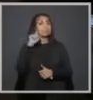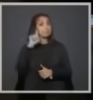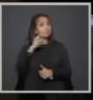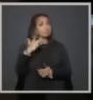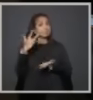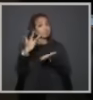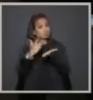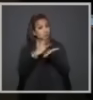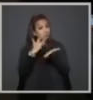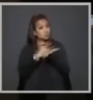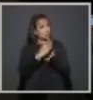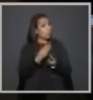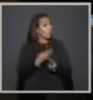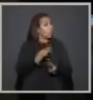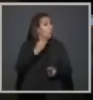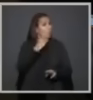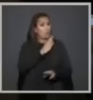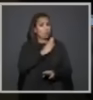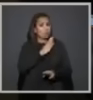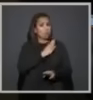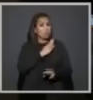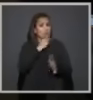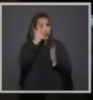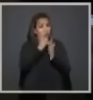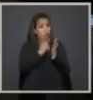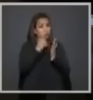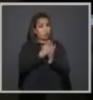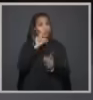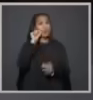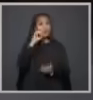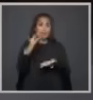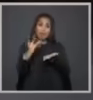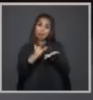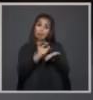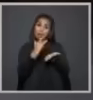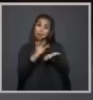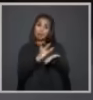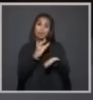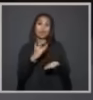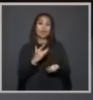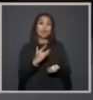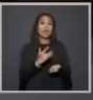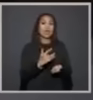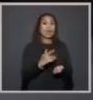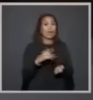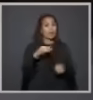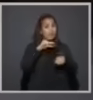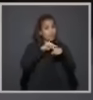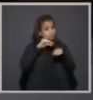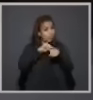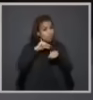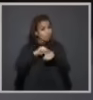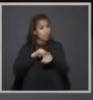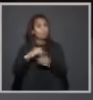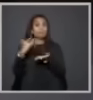contadores, médicos, científicos. Es un